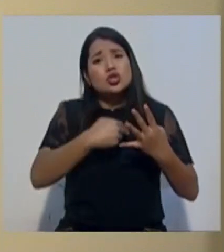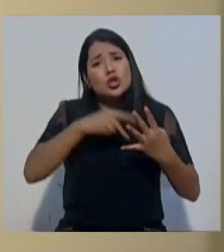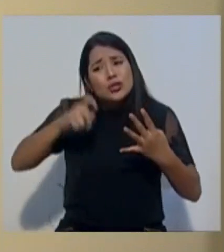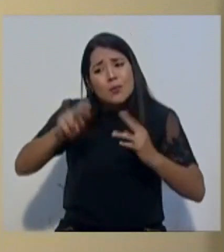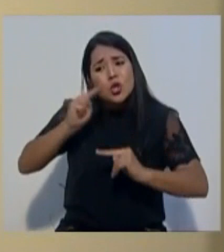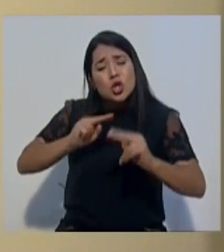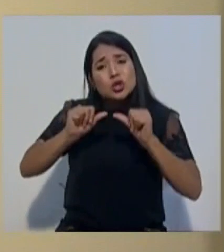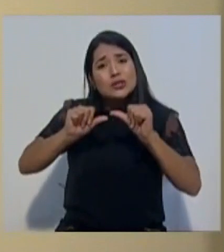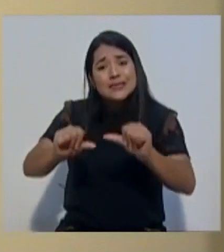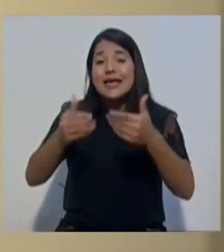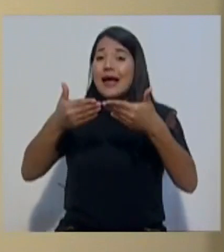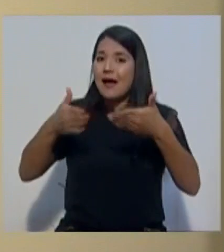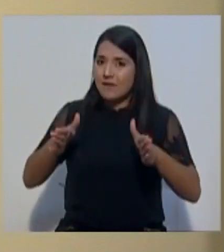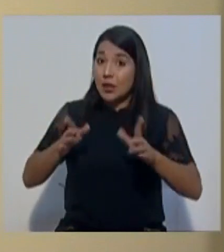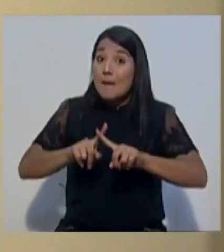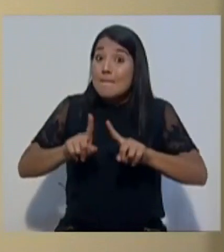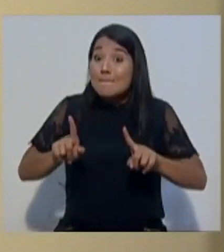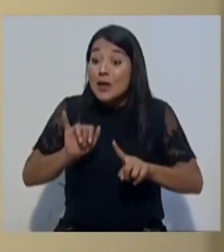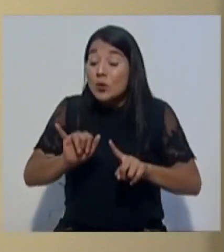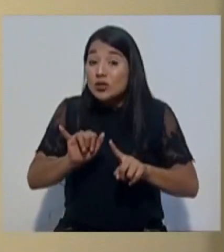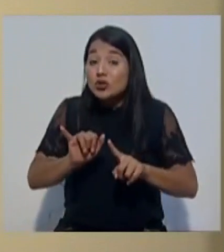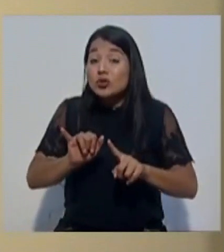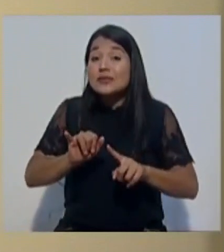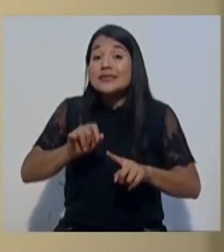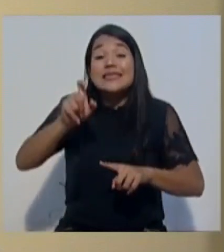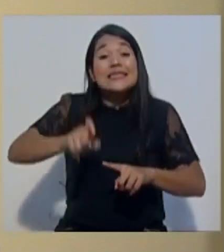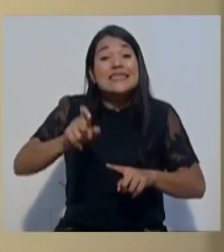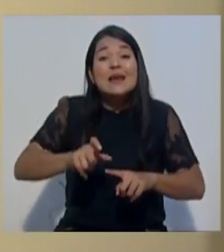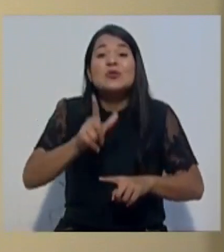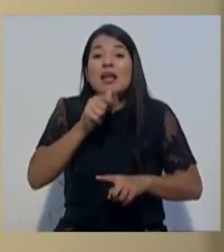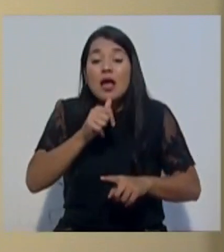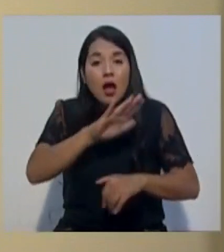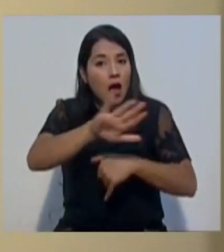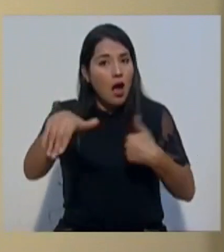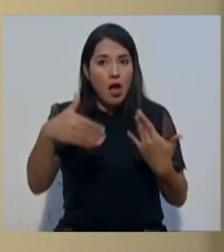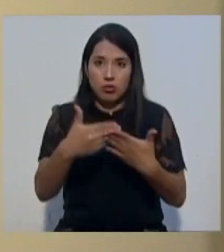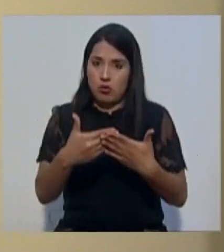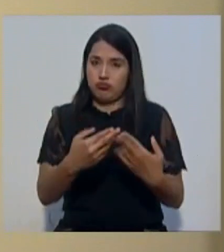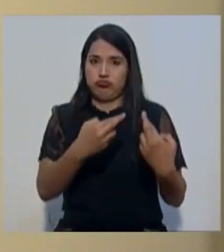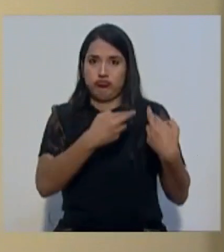sigan operando, pero esto es un trabajo de todos. Porque en muchas